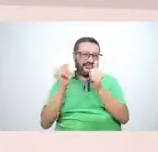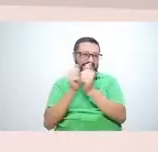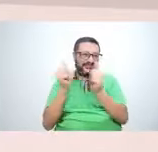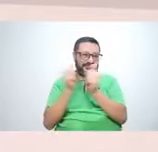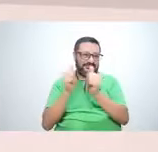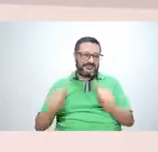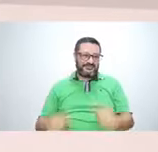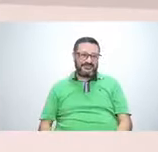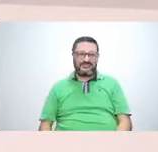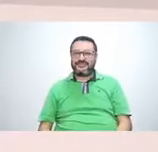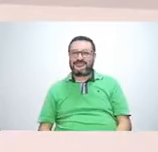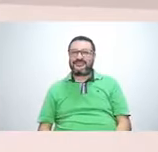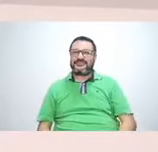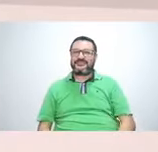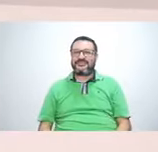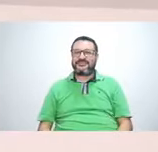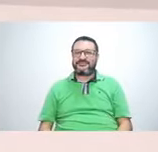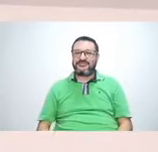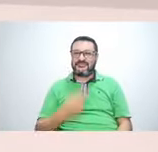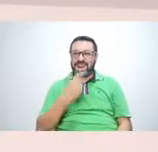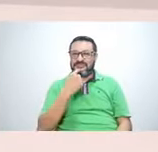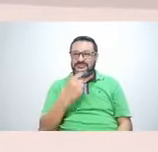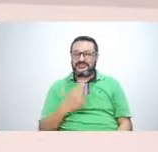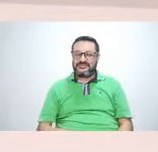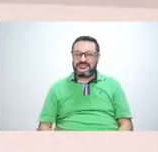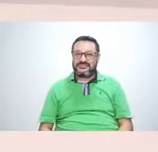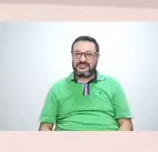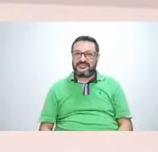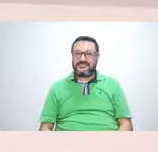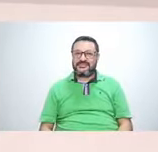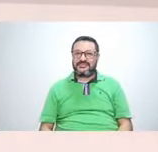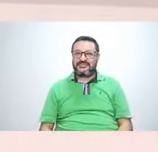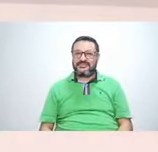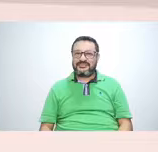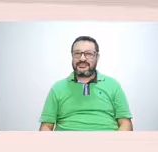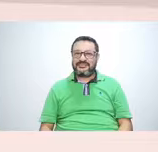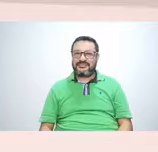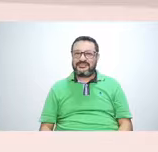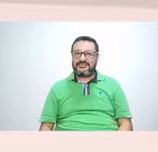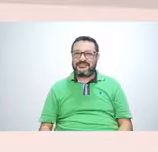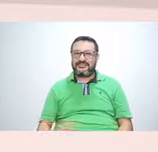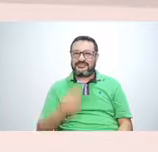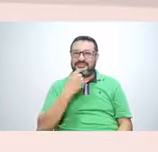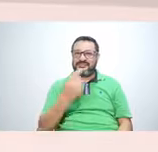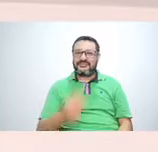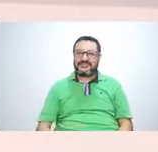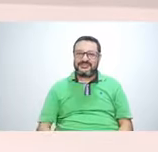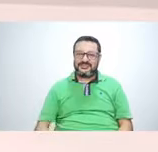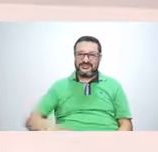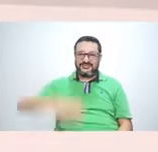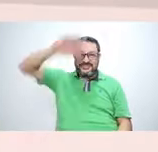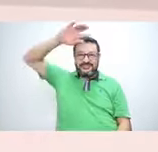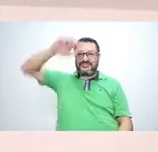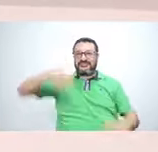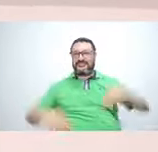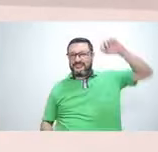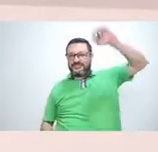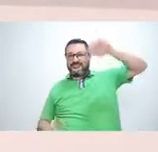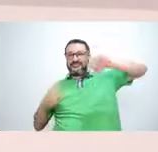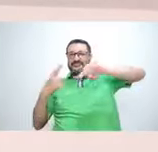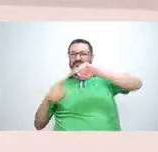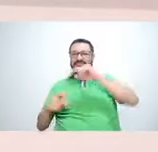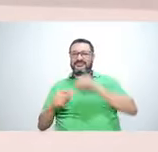Entonces él le dice, bueno, dice, ay, Juli, decirle tal cosa, que alce el brazo o que haga esto. Entonces Juli lo